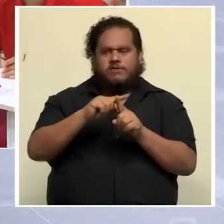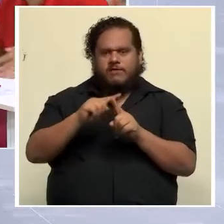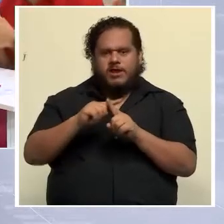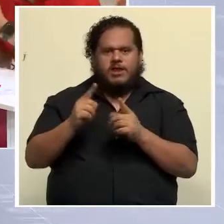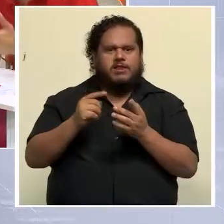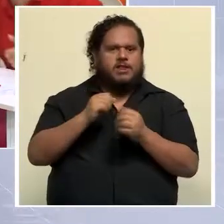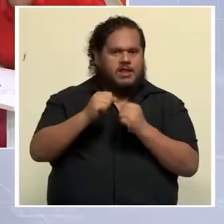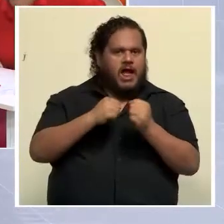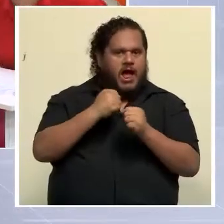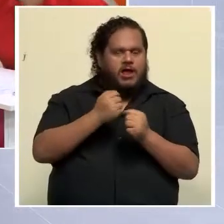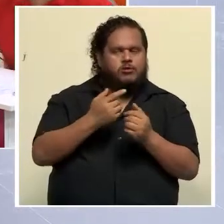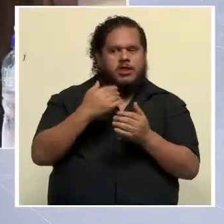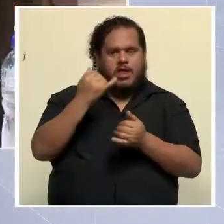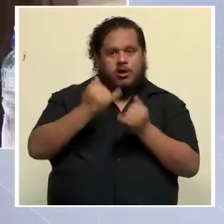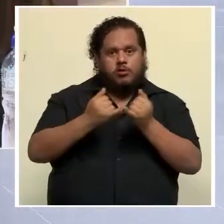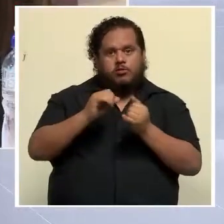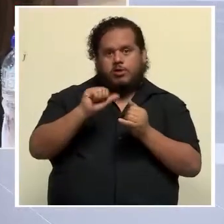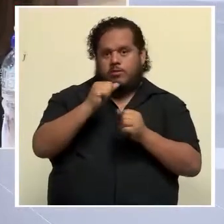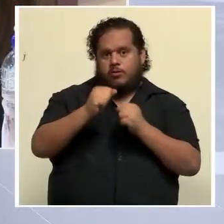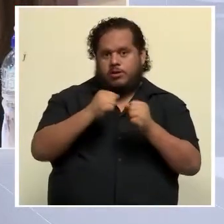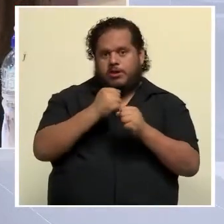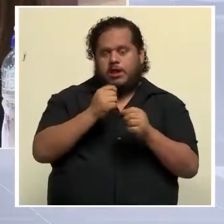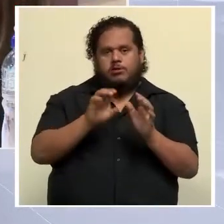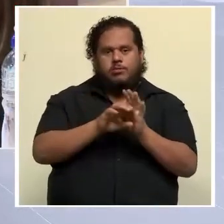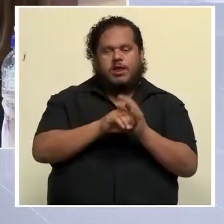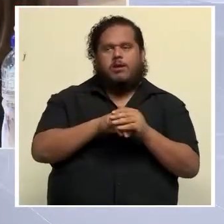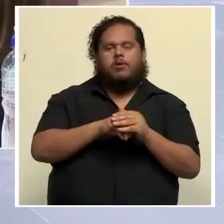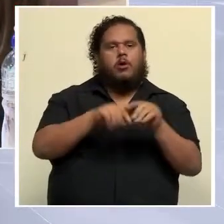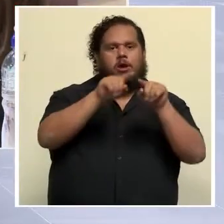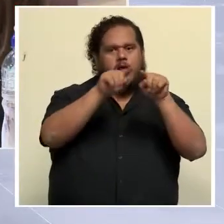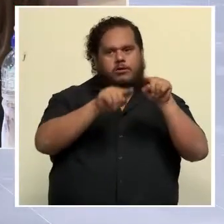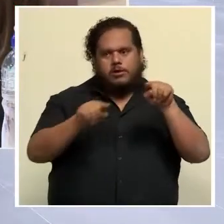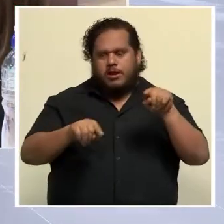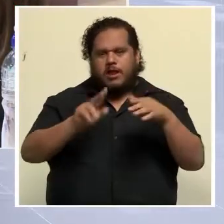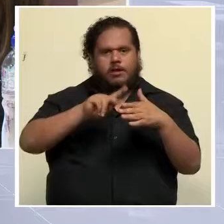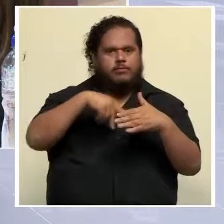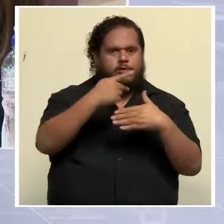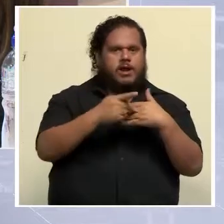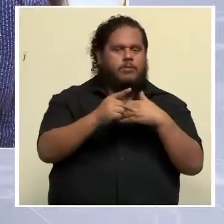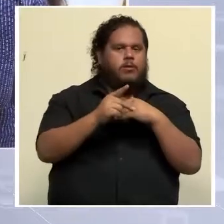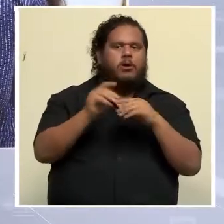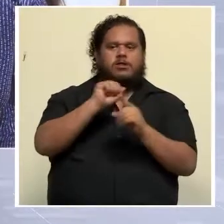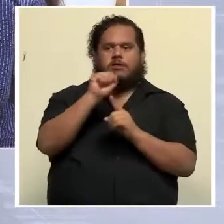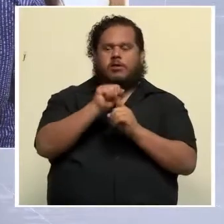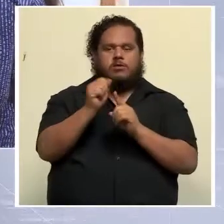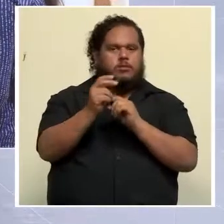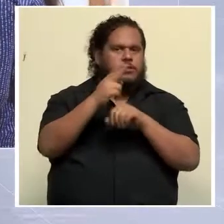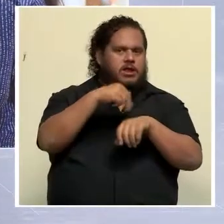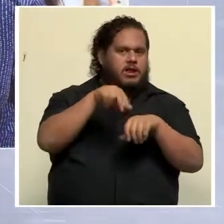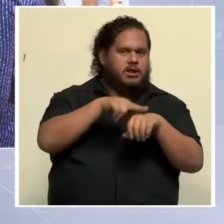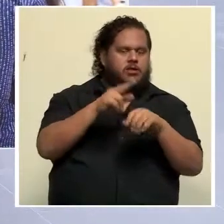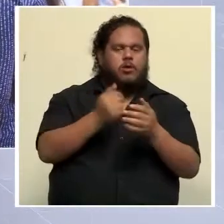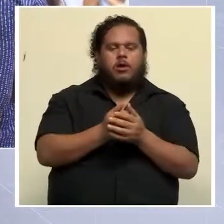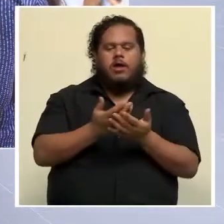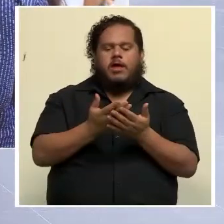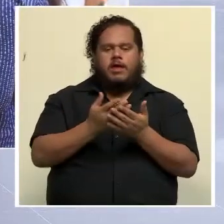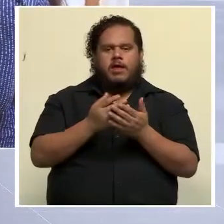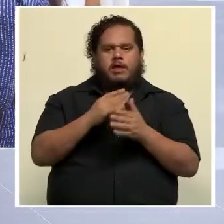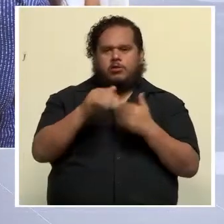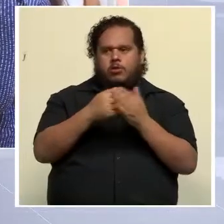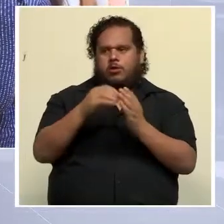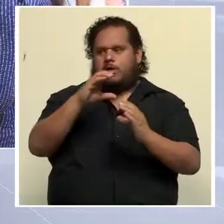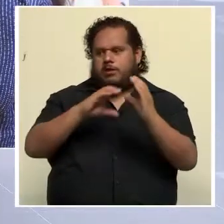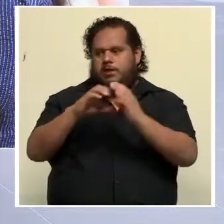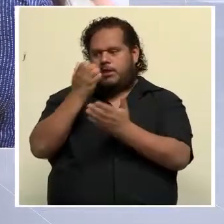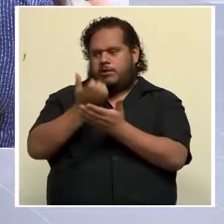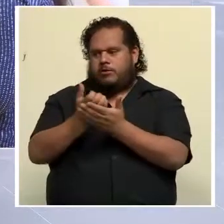los años, incluso de las últimas décadas. Me refiero a la Contraloría General de la República, al Programa Estado de la Nación, al Instituto de Investigaciones en Ciencias Económicas de Costa